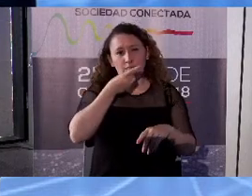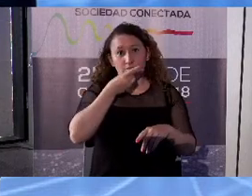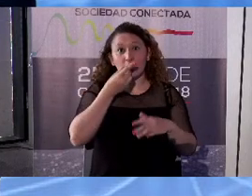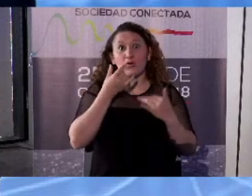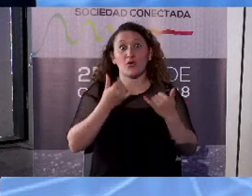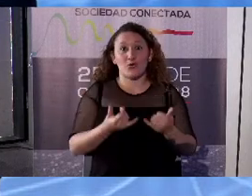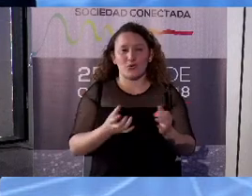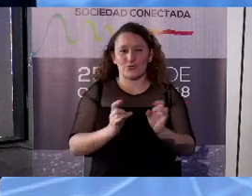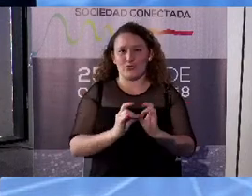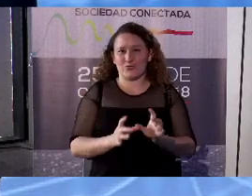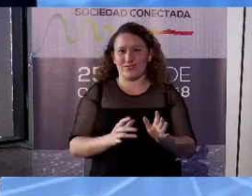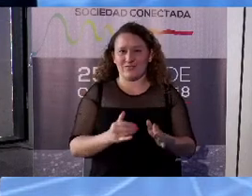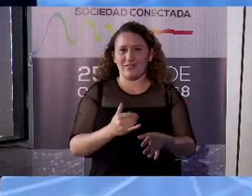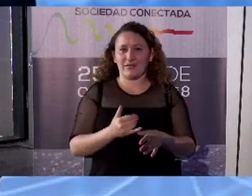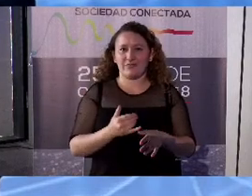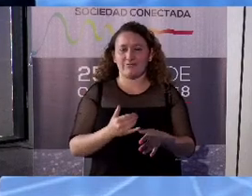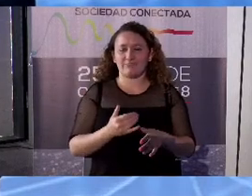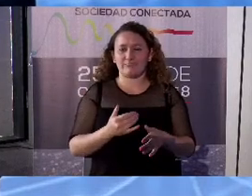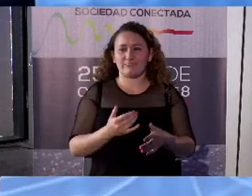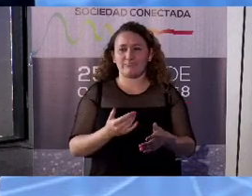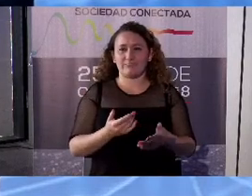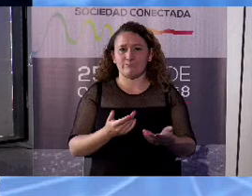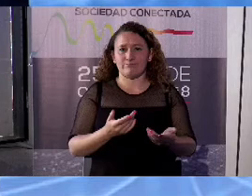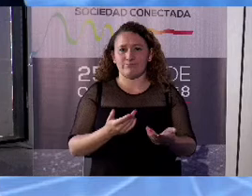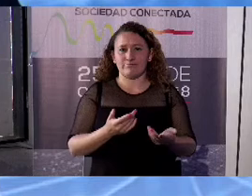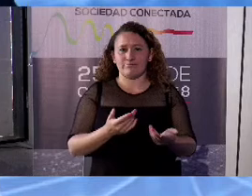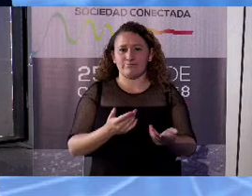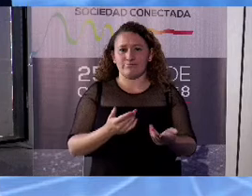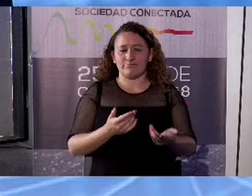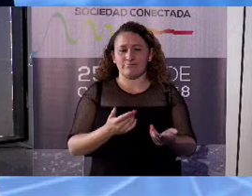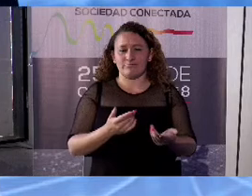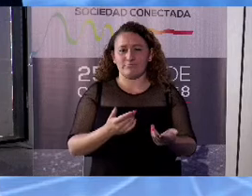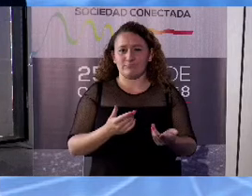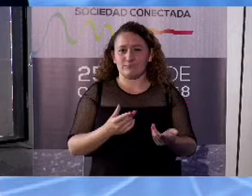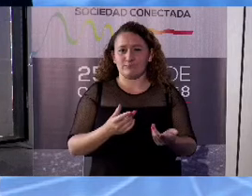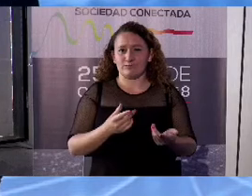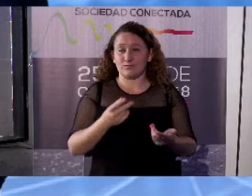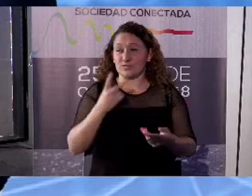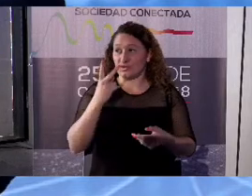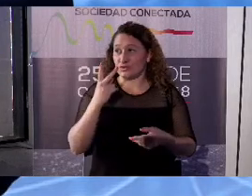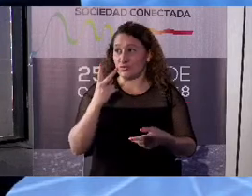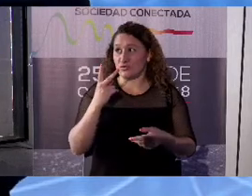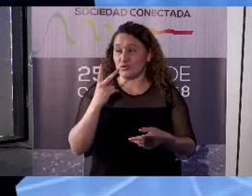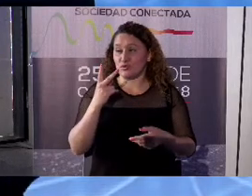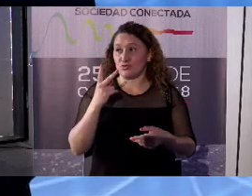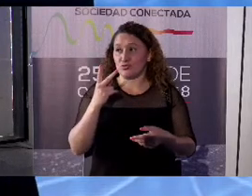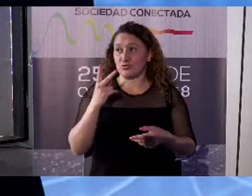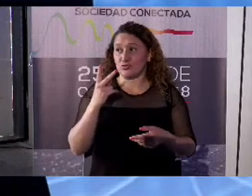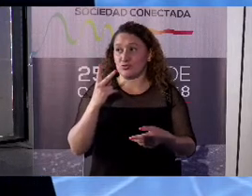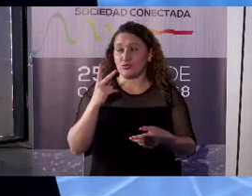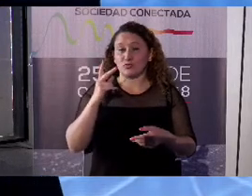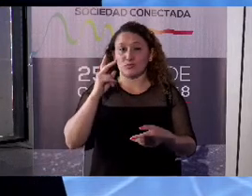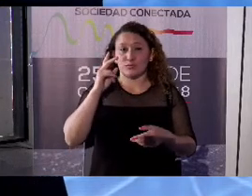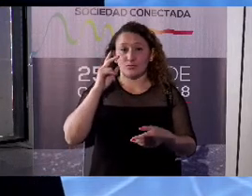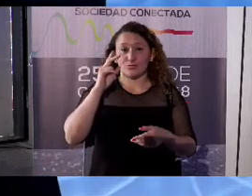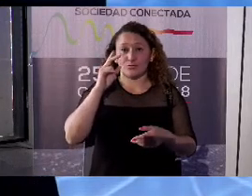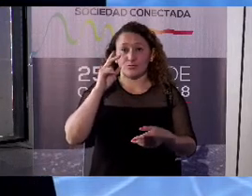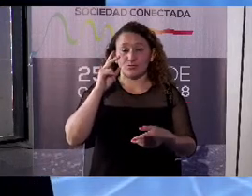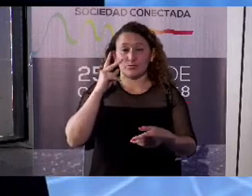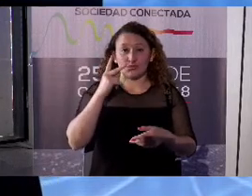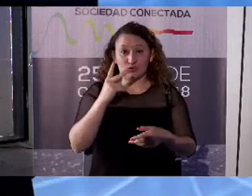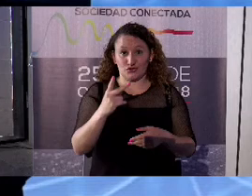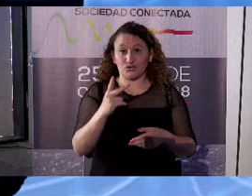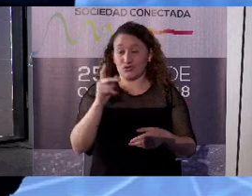tener es de tener a este pues dos de de mis de mis países en el panel